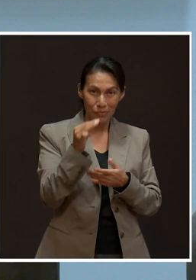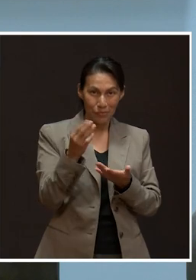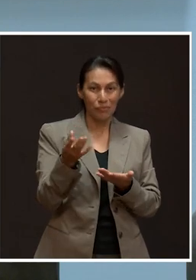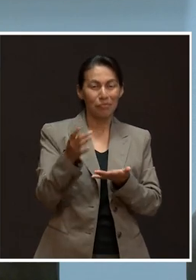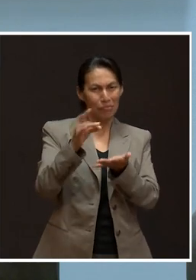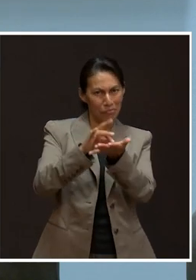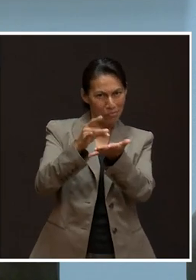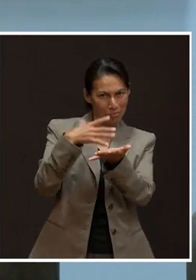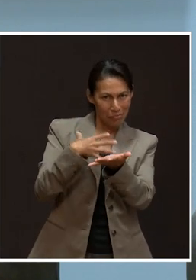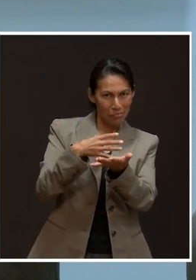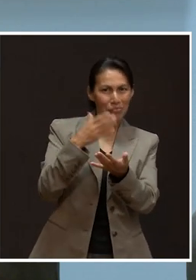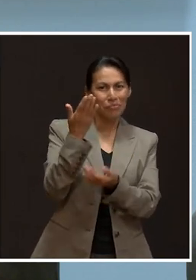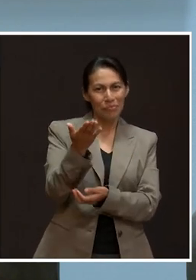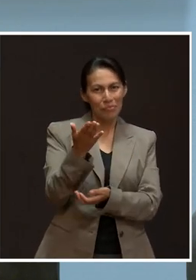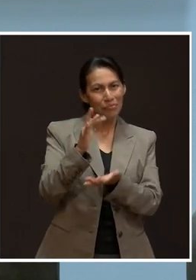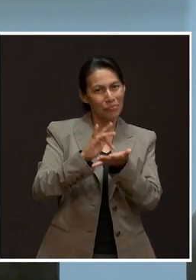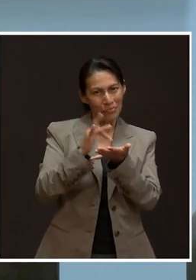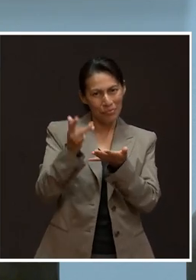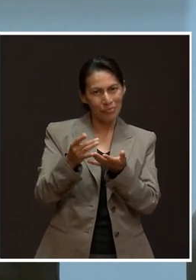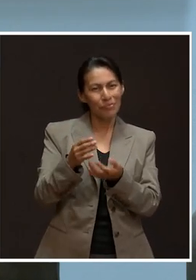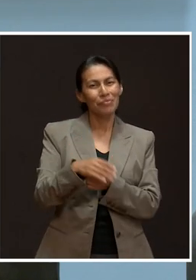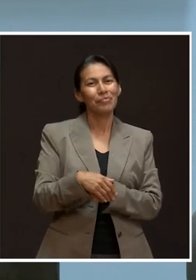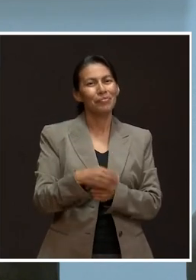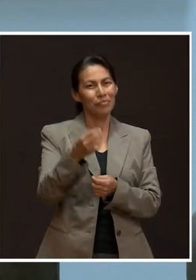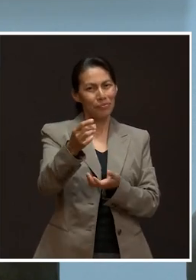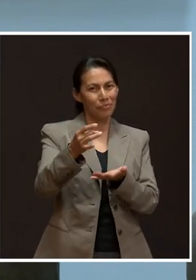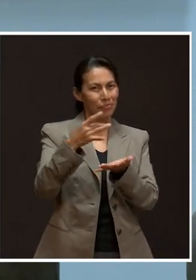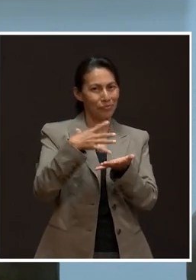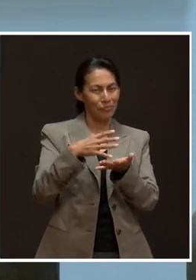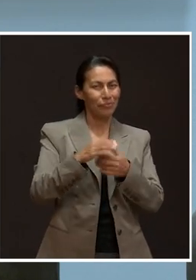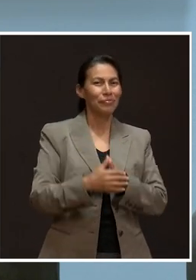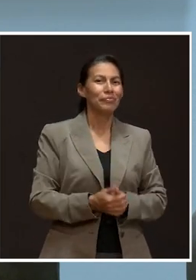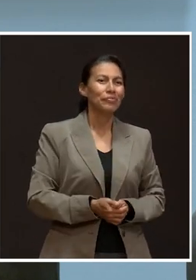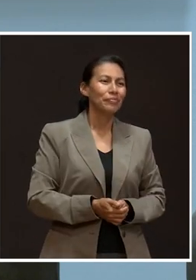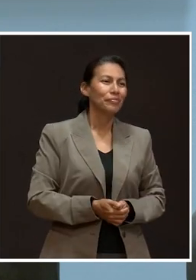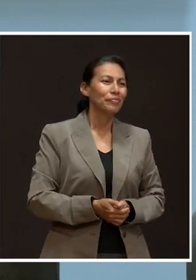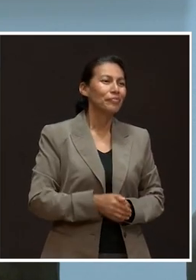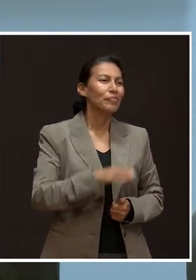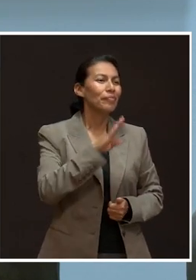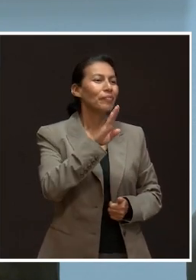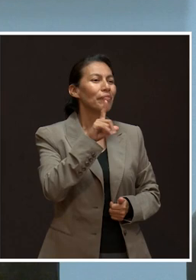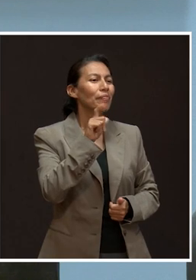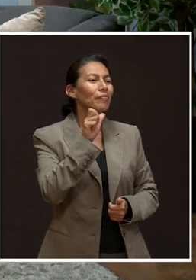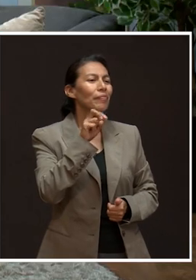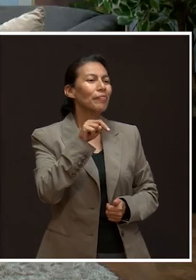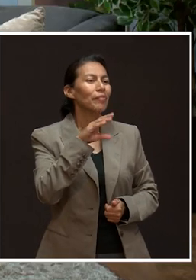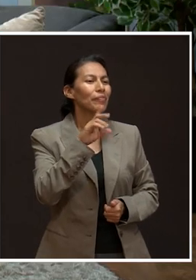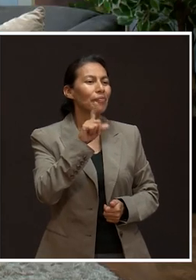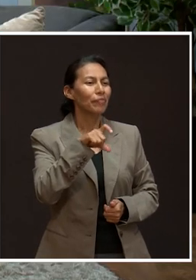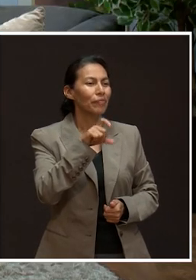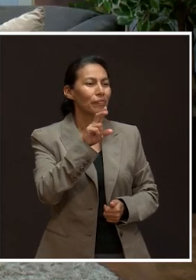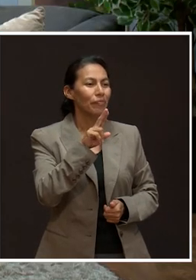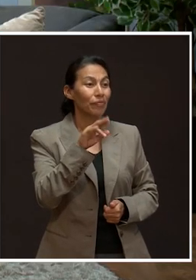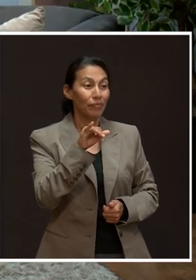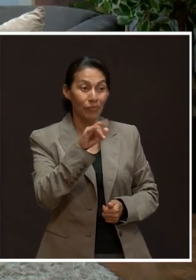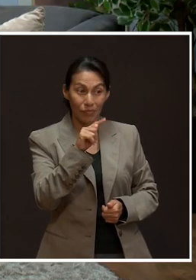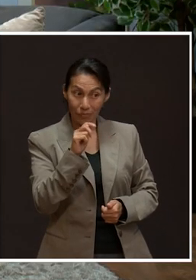pedidos de oración al programa, y que nosotros vamos a estar orando por ellos. Blanquita, entonces,